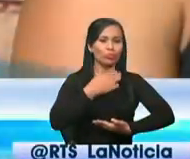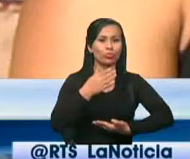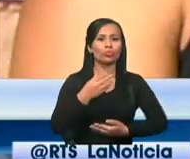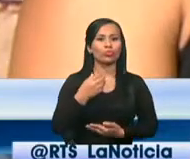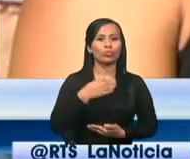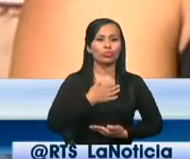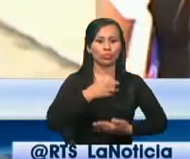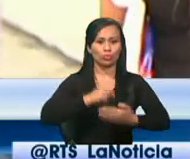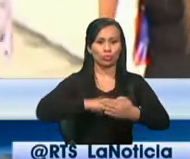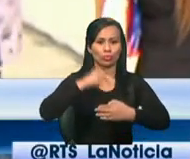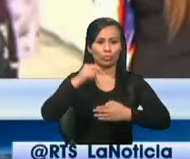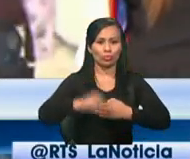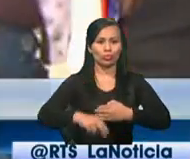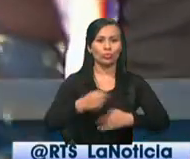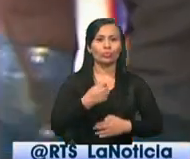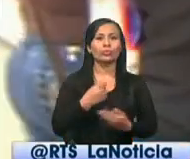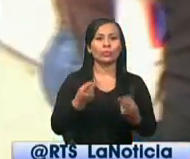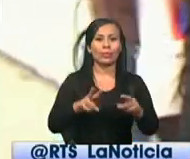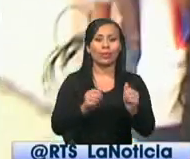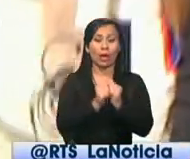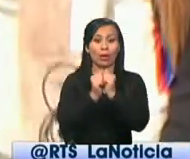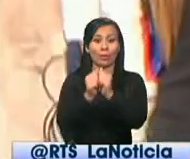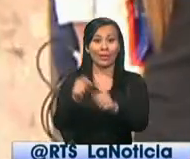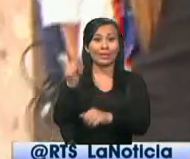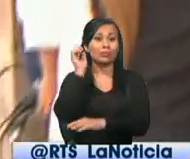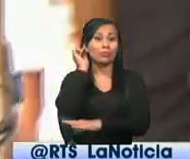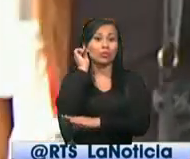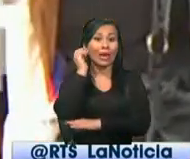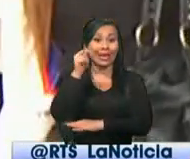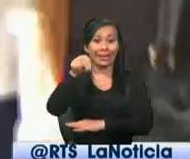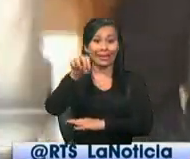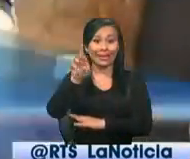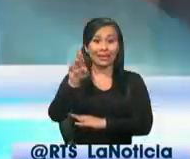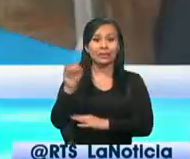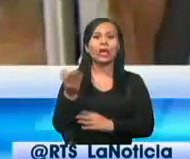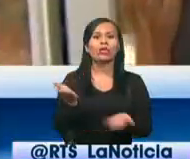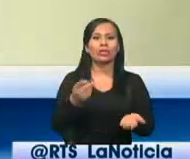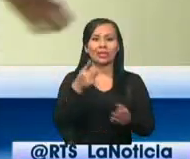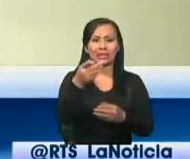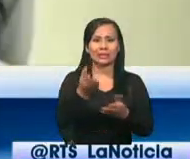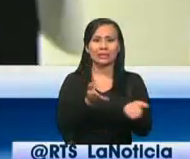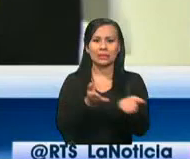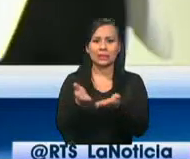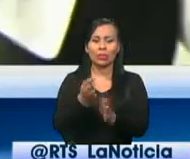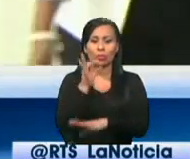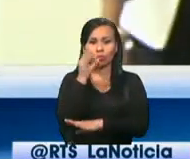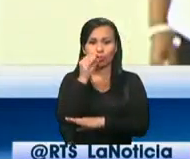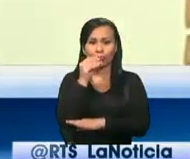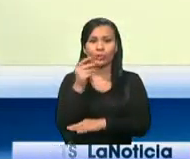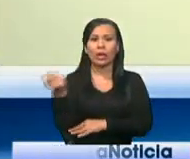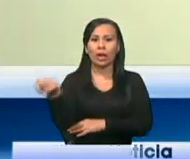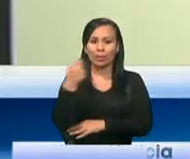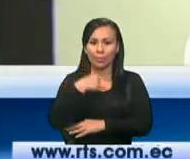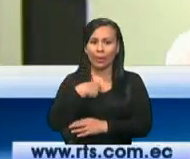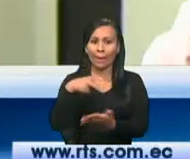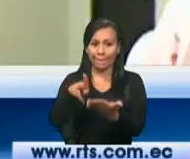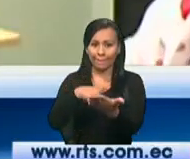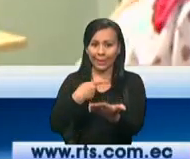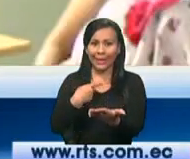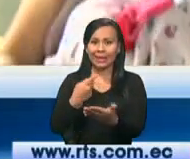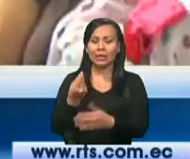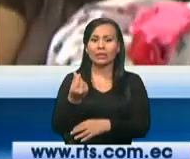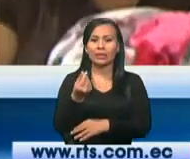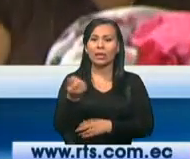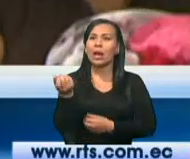está. Acompañamos a doña Mercia a las oficinas del sistema público para el pago de accidentes de tránsito. Allí su directora